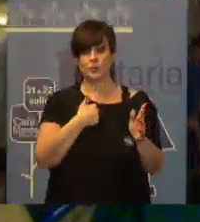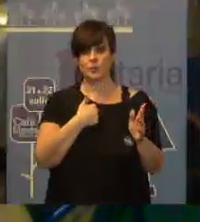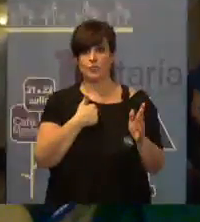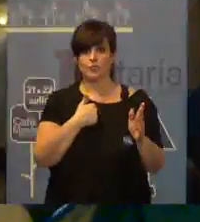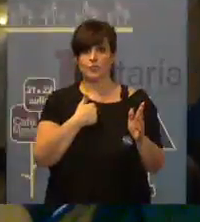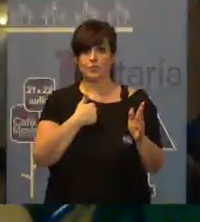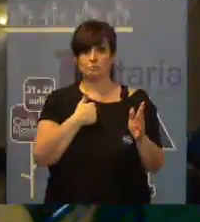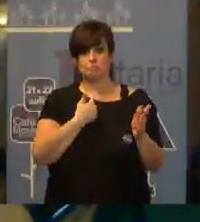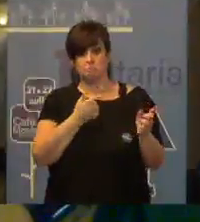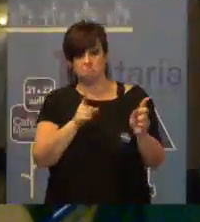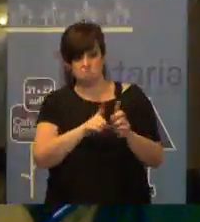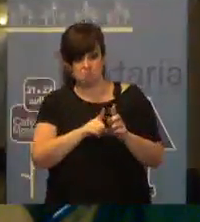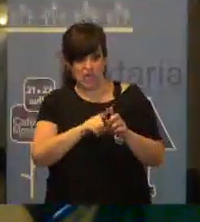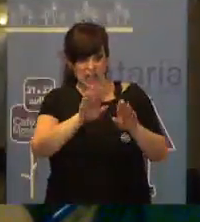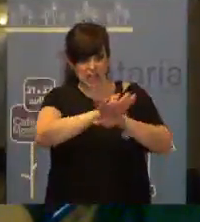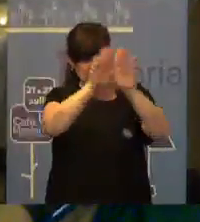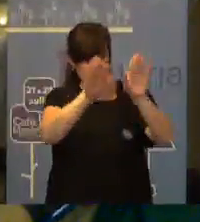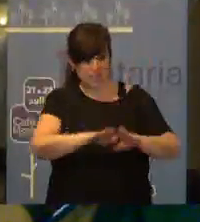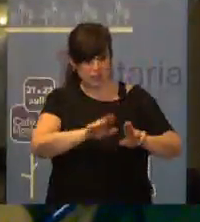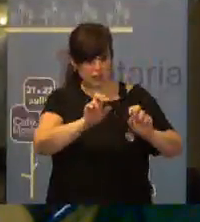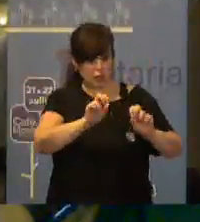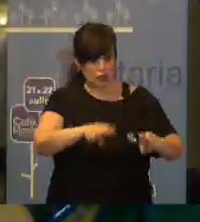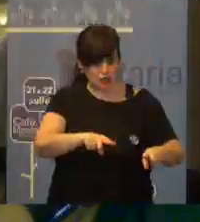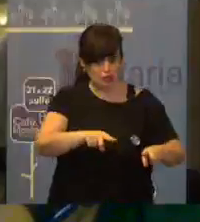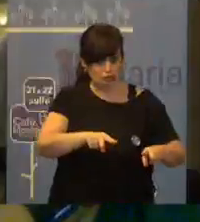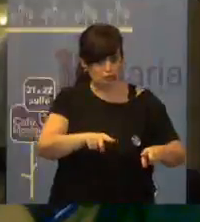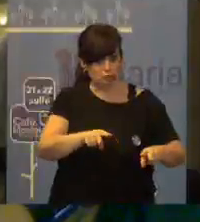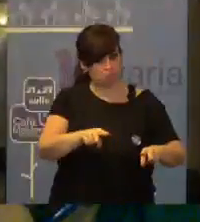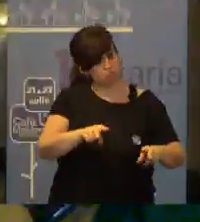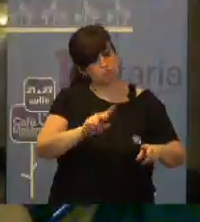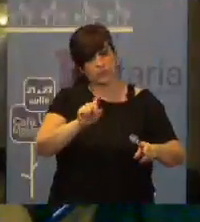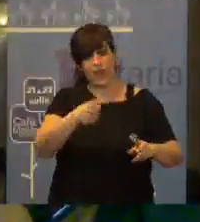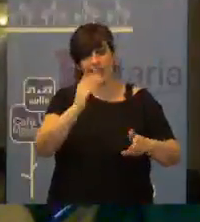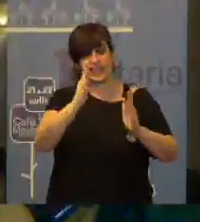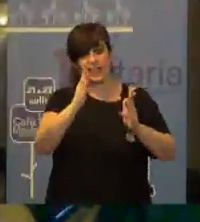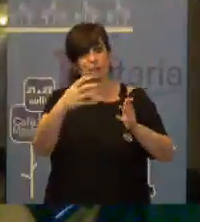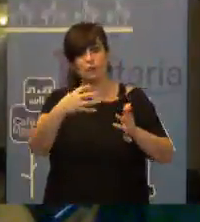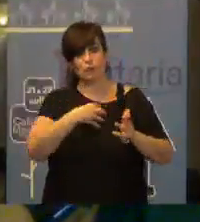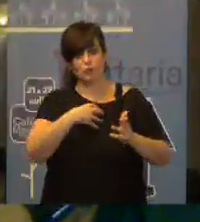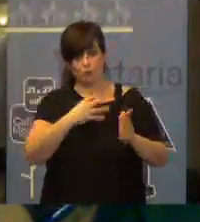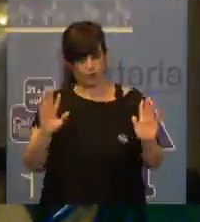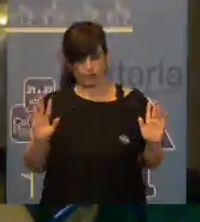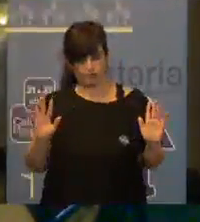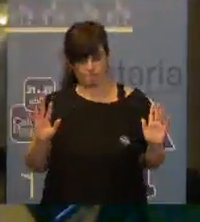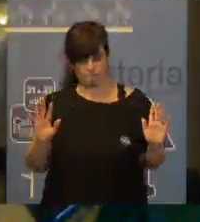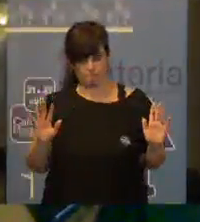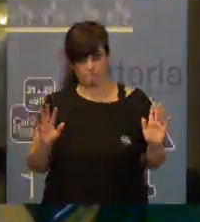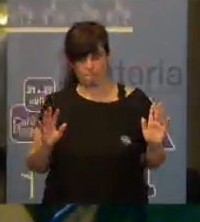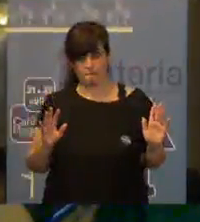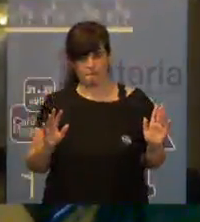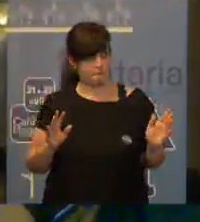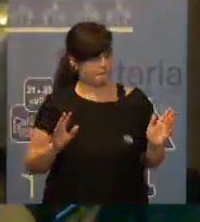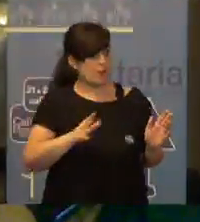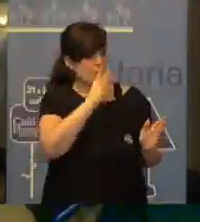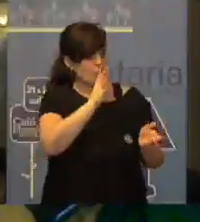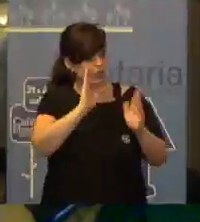facer un diagnóstico para poder facer un tratamento. Porque lo que non hai tratamientos é sin diagnóstico. Minto, hainos